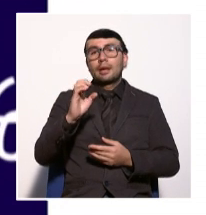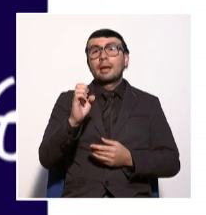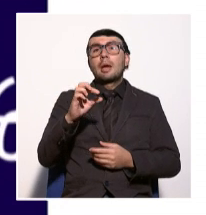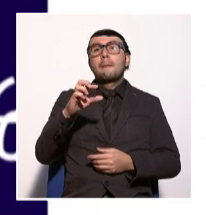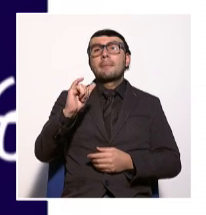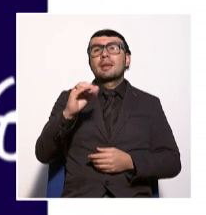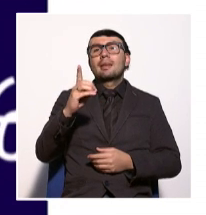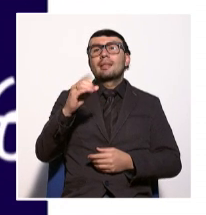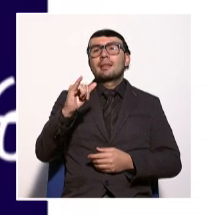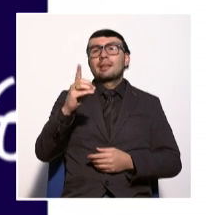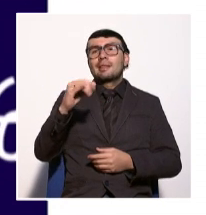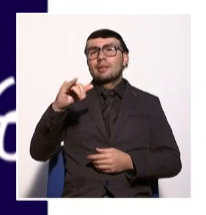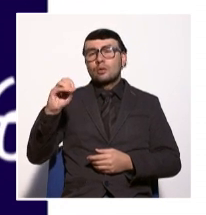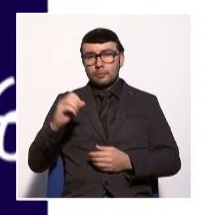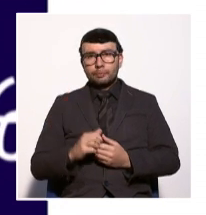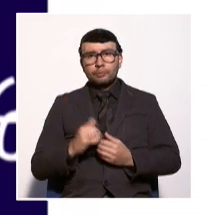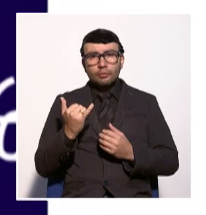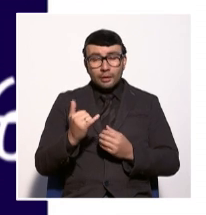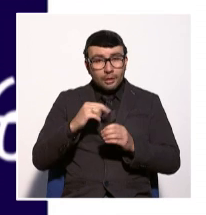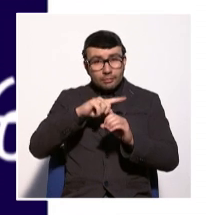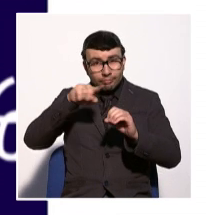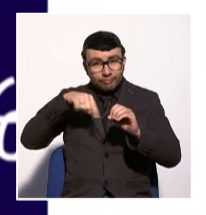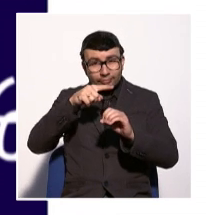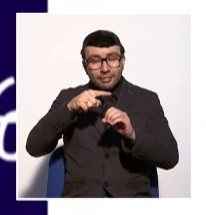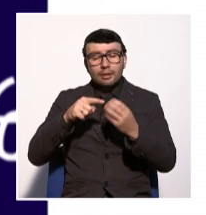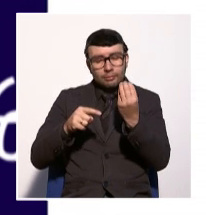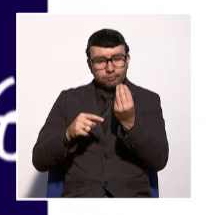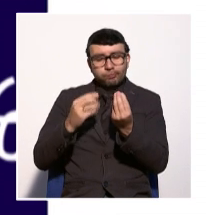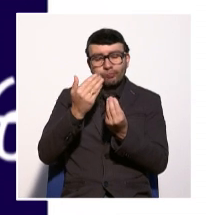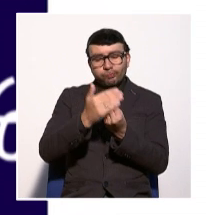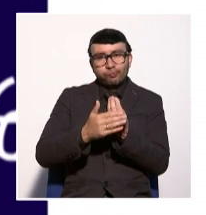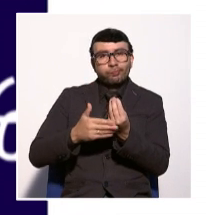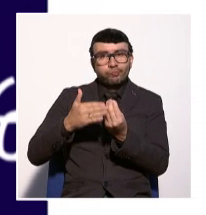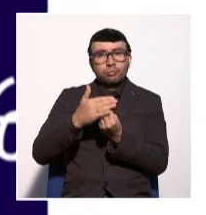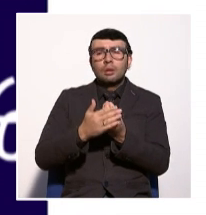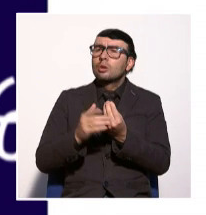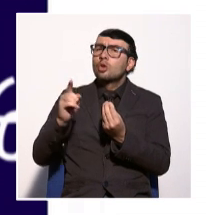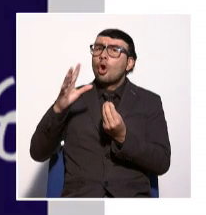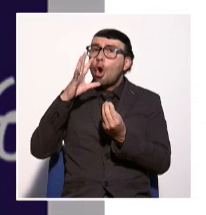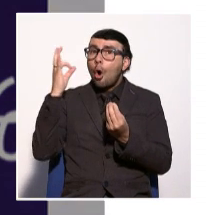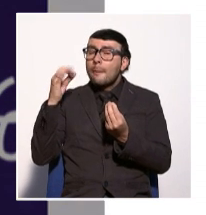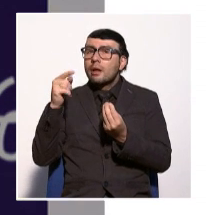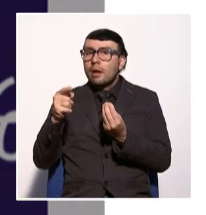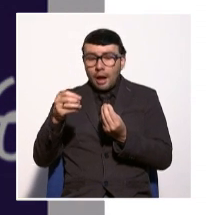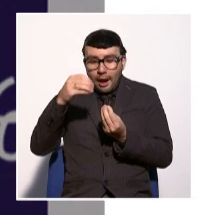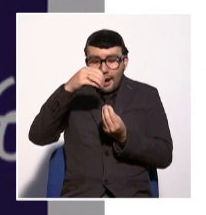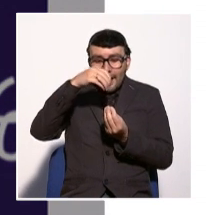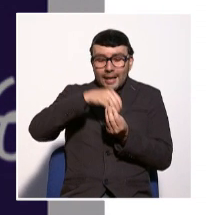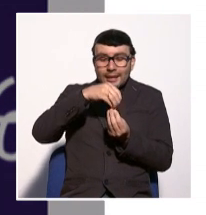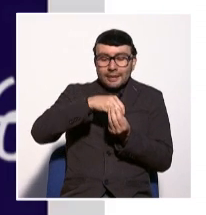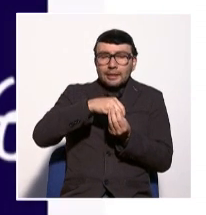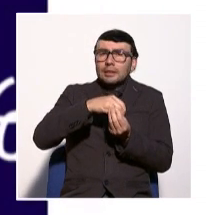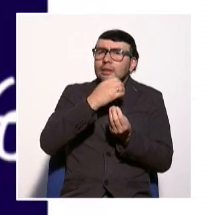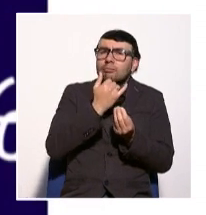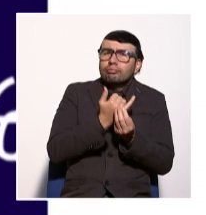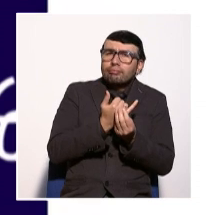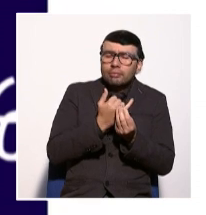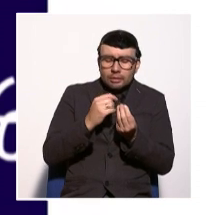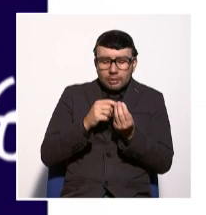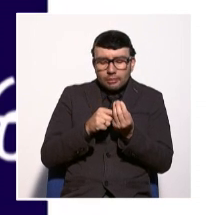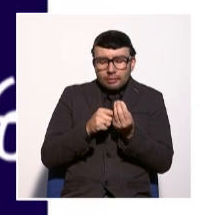esto redondito es el testículo el presento en su interior una lección